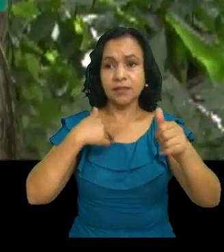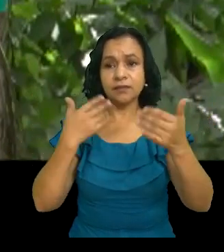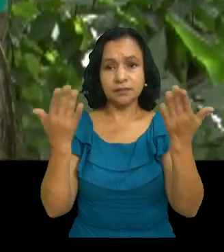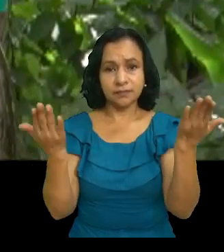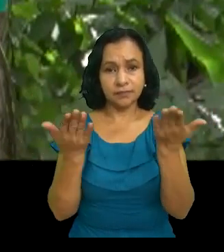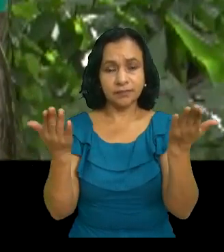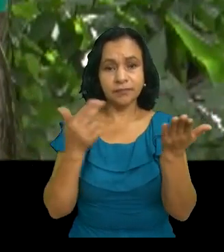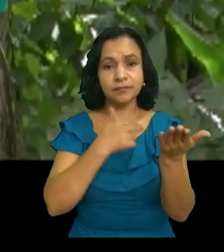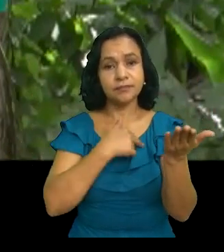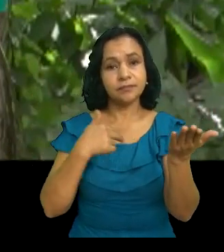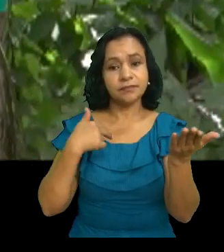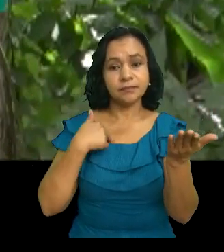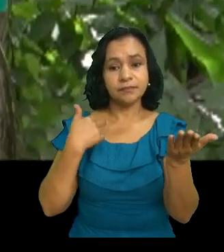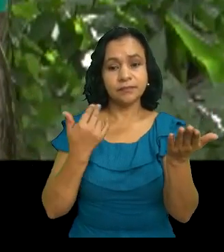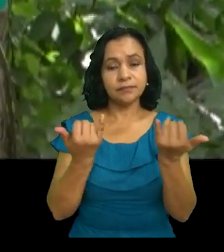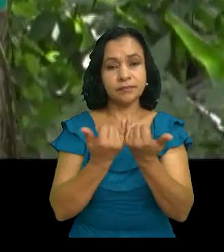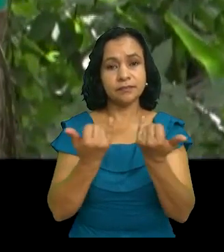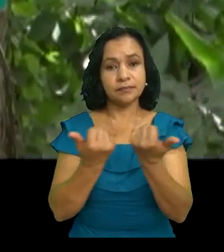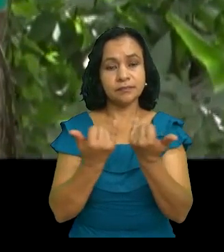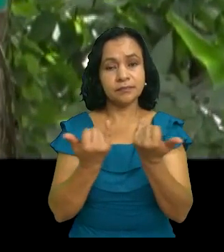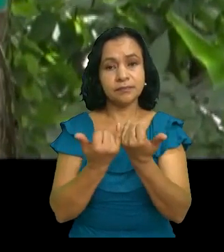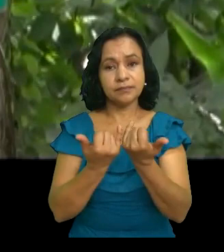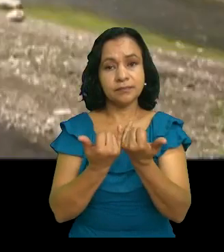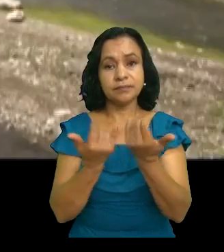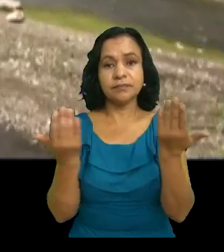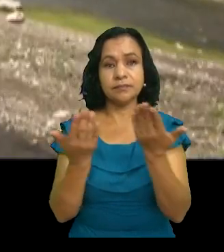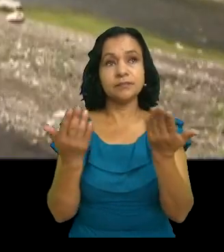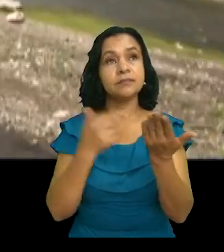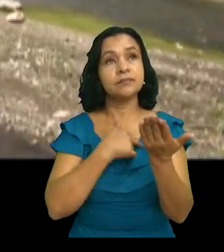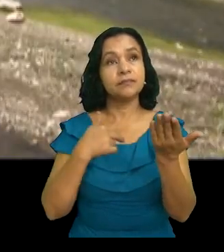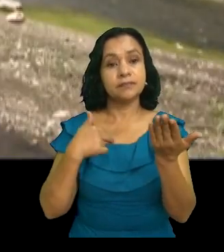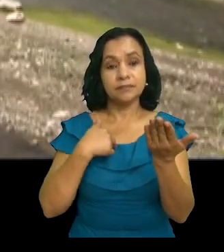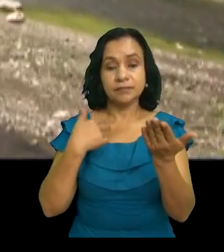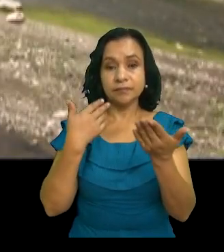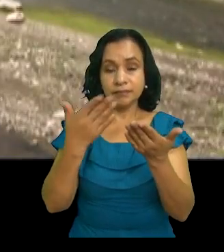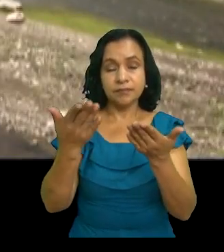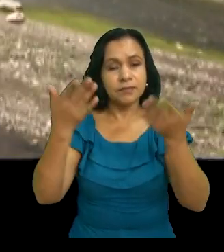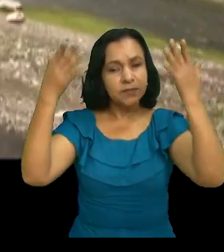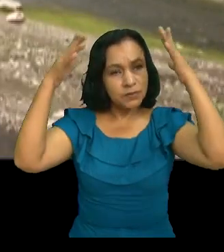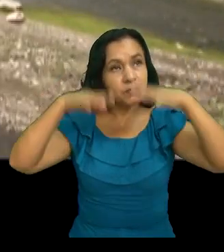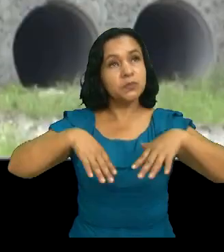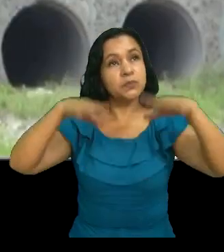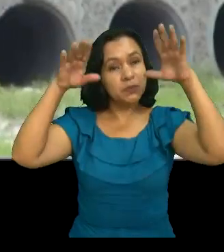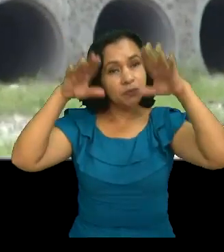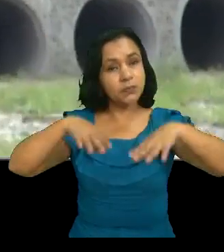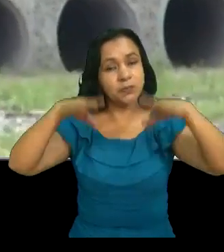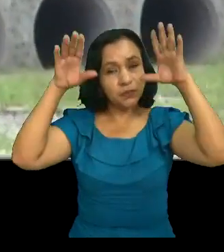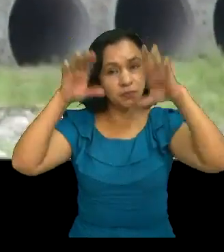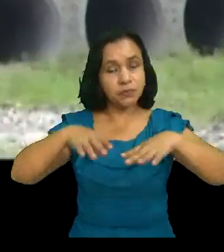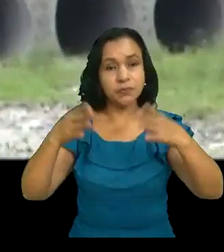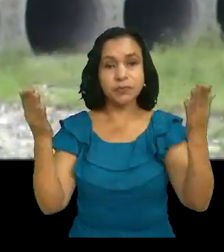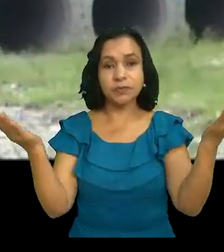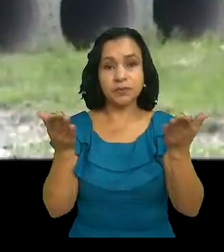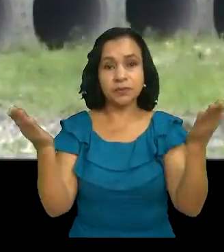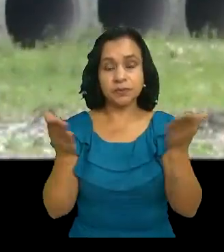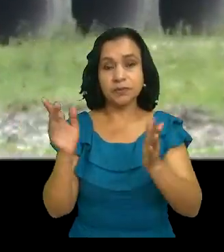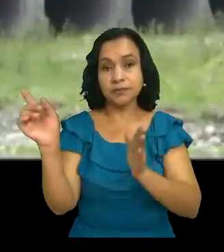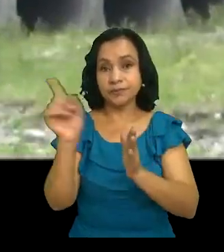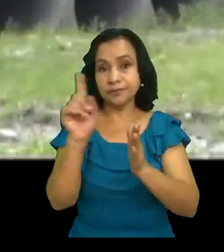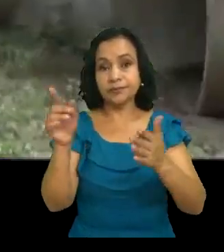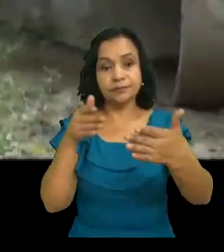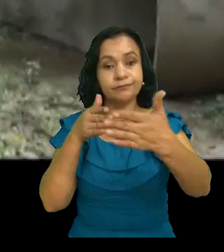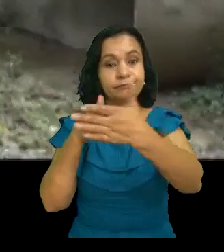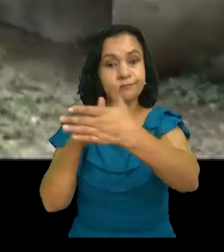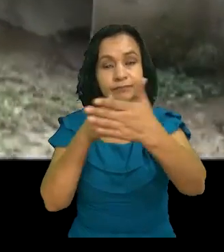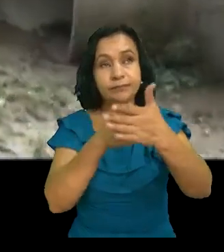hemos realizado de cara a la cercanía del invierno, de tal manera que no hayan interrupciones